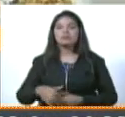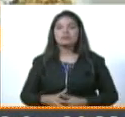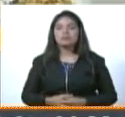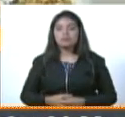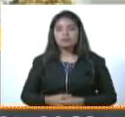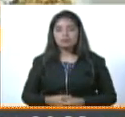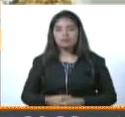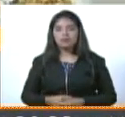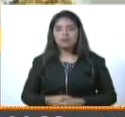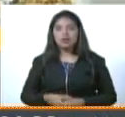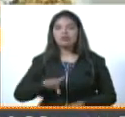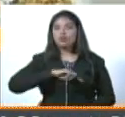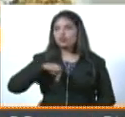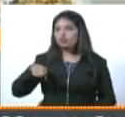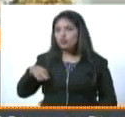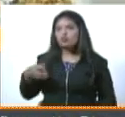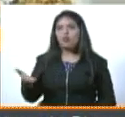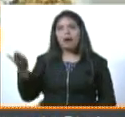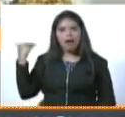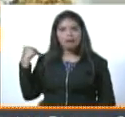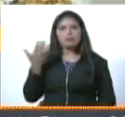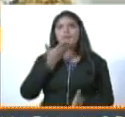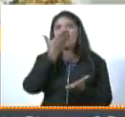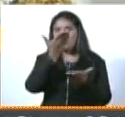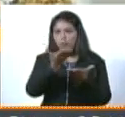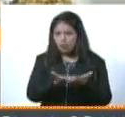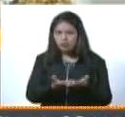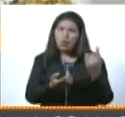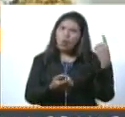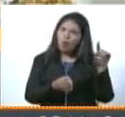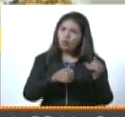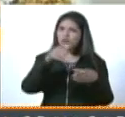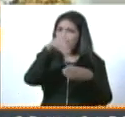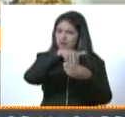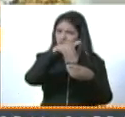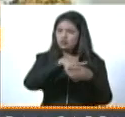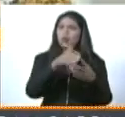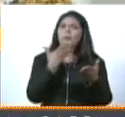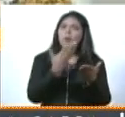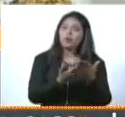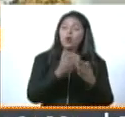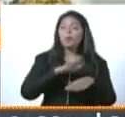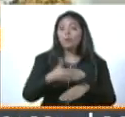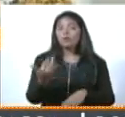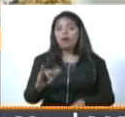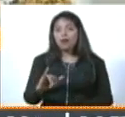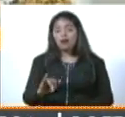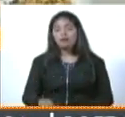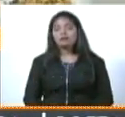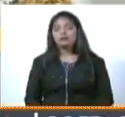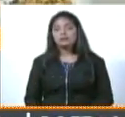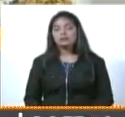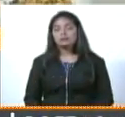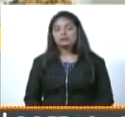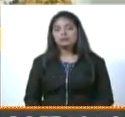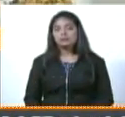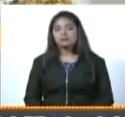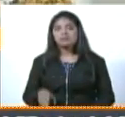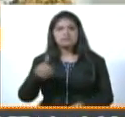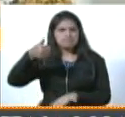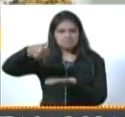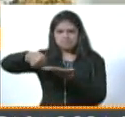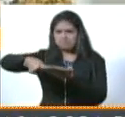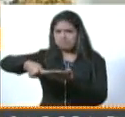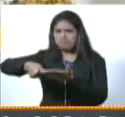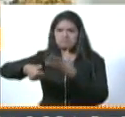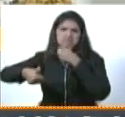principio, nosotros lo habíamos propuesto en otras oportunidades, puesto que tenemos la autenticación biométrica,